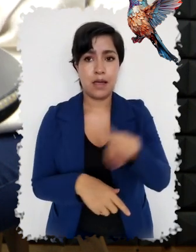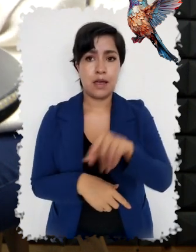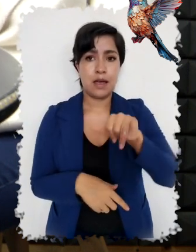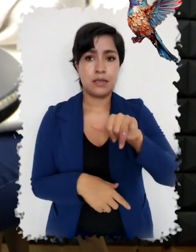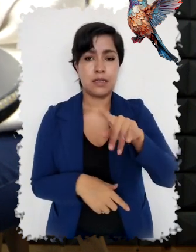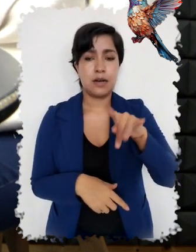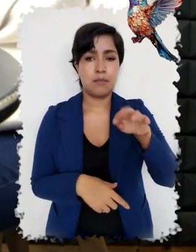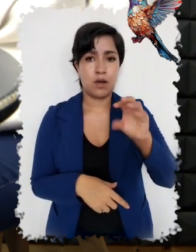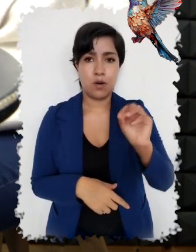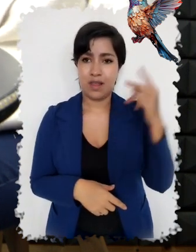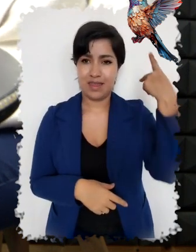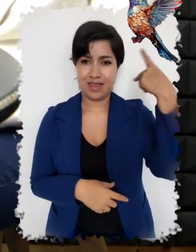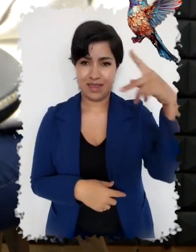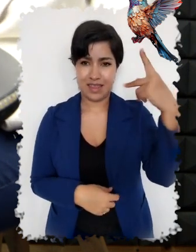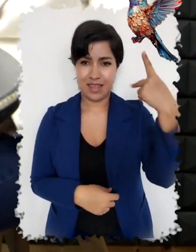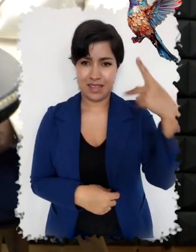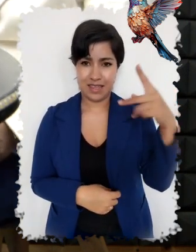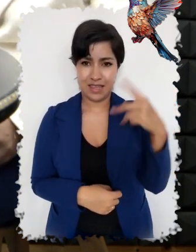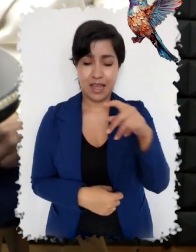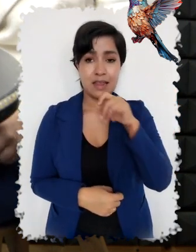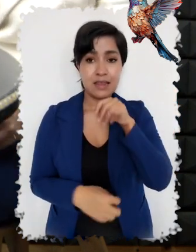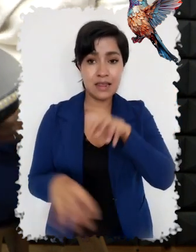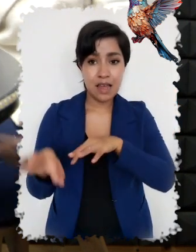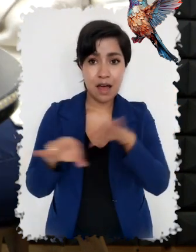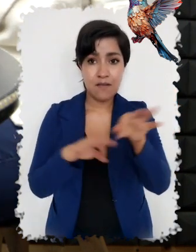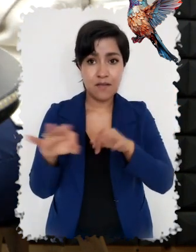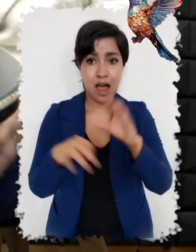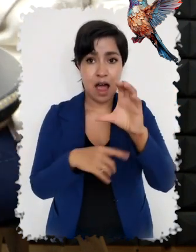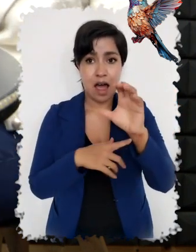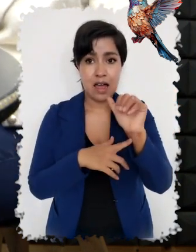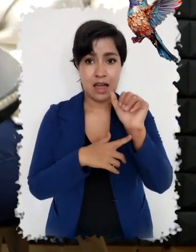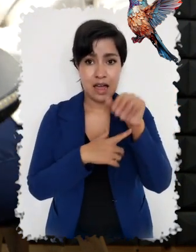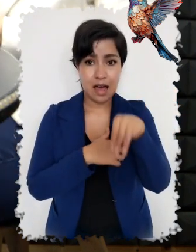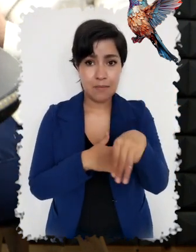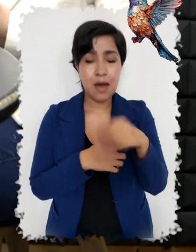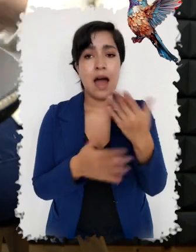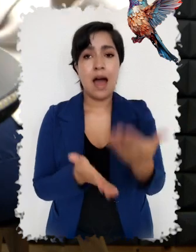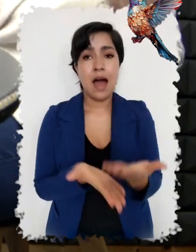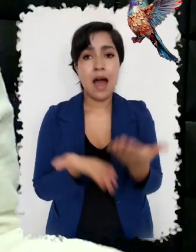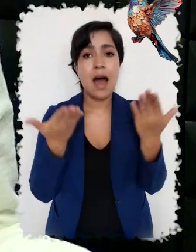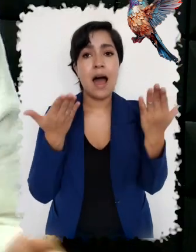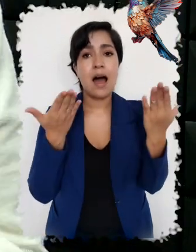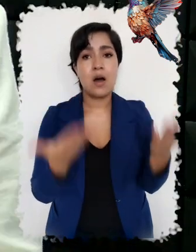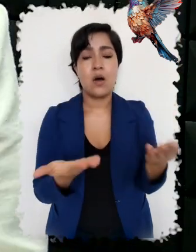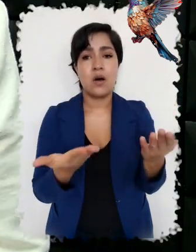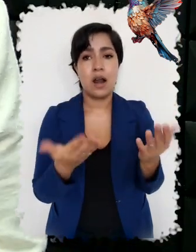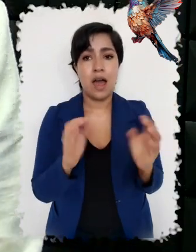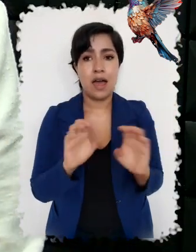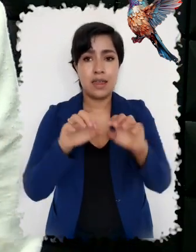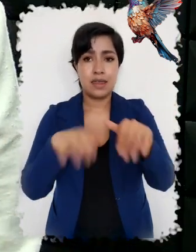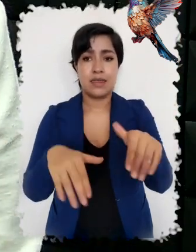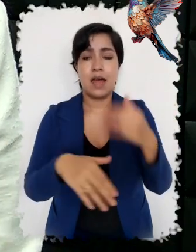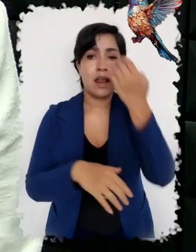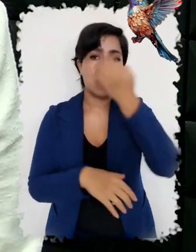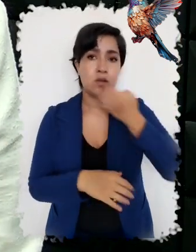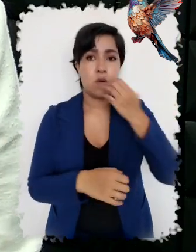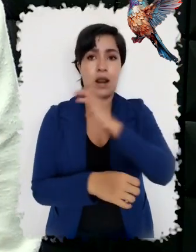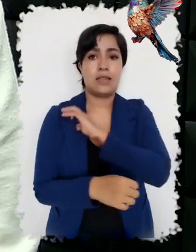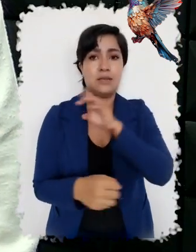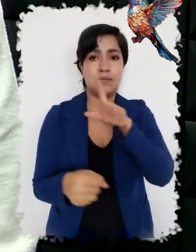a eh ella trabaja en un cam y así pero ahora está en una escuela una escuela